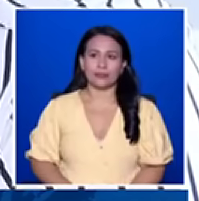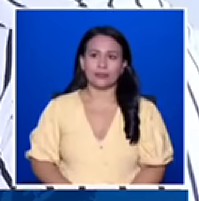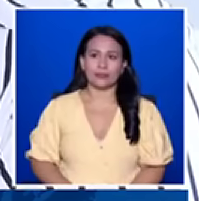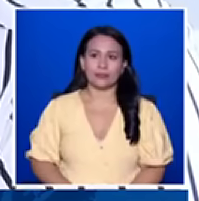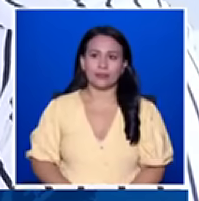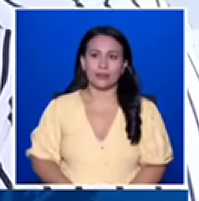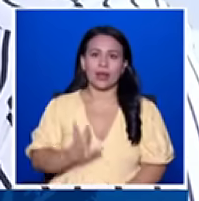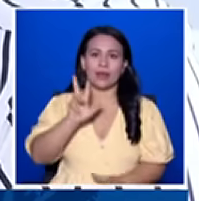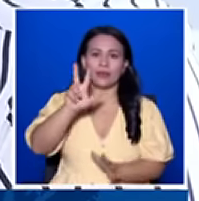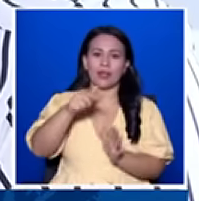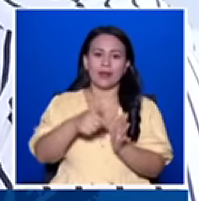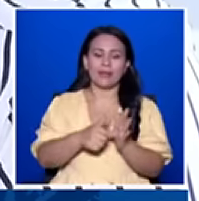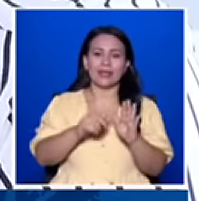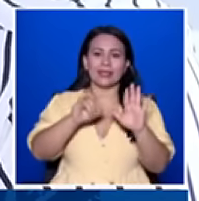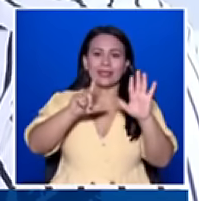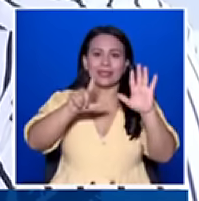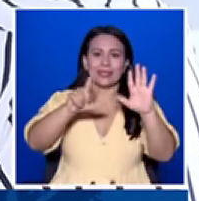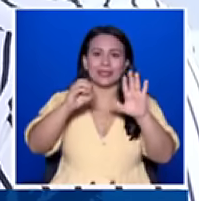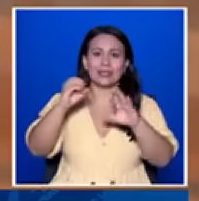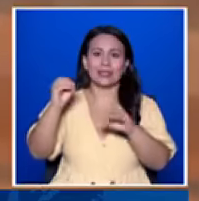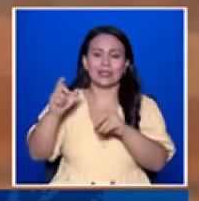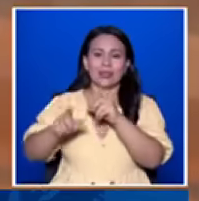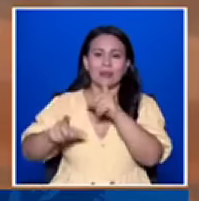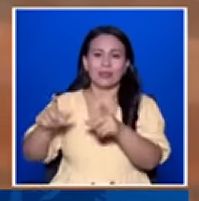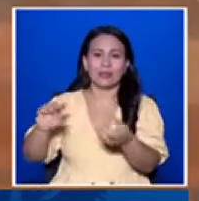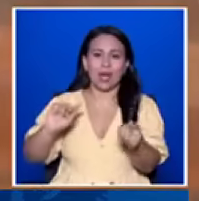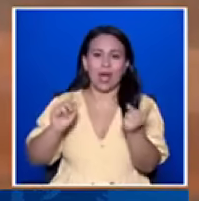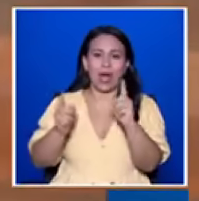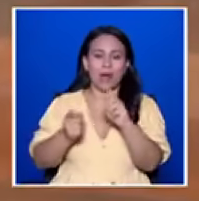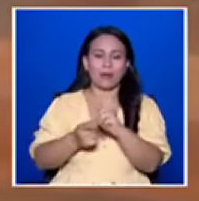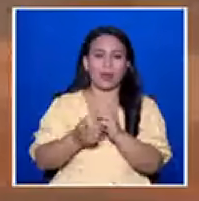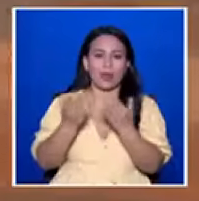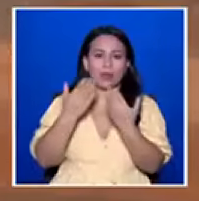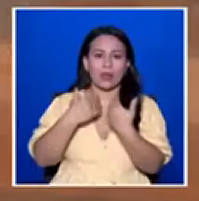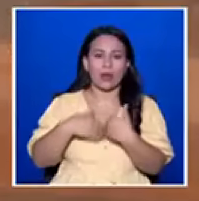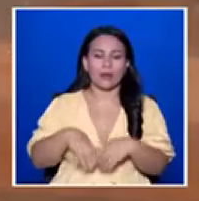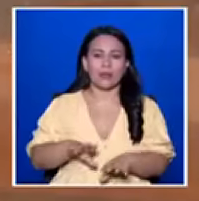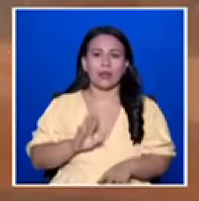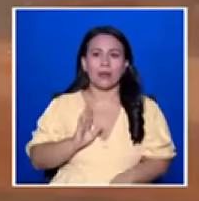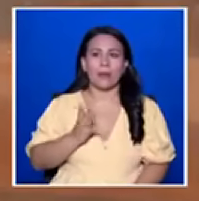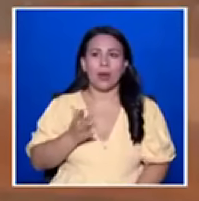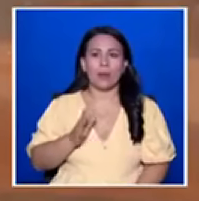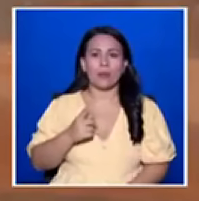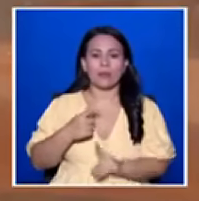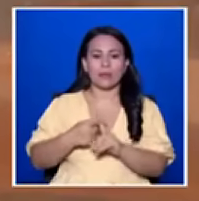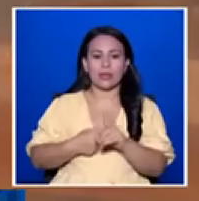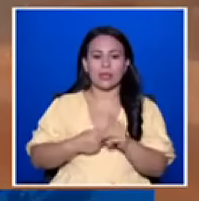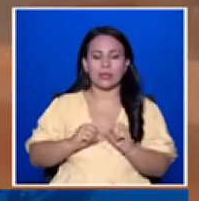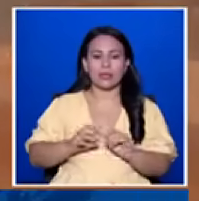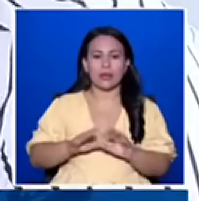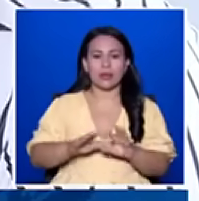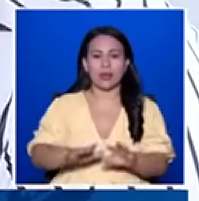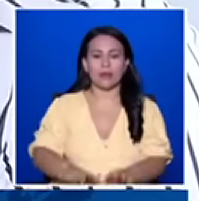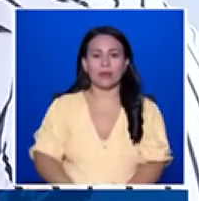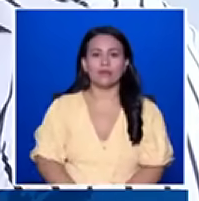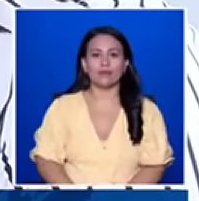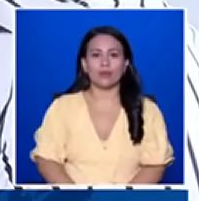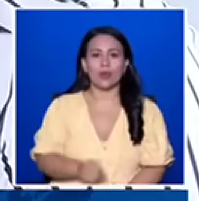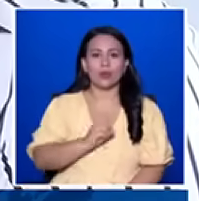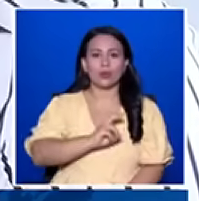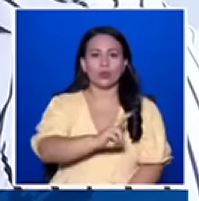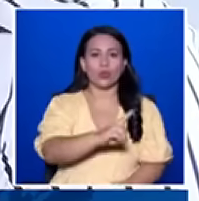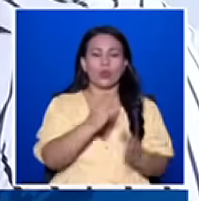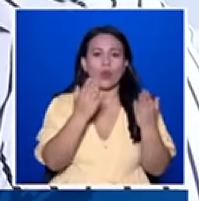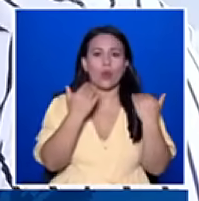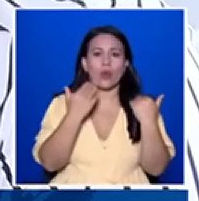tenemos 3.700 clientes que se están migrando y estaremos culminando para el mes de septiembre, finales de septiembre. En el sur de